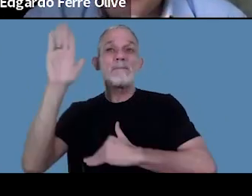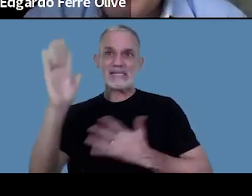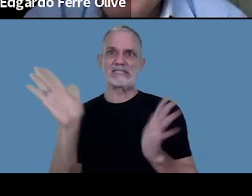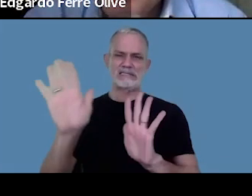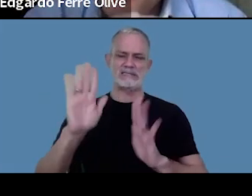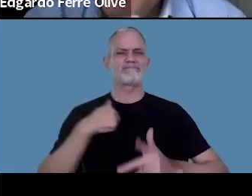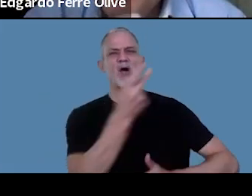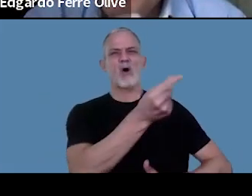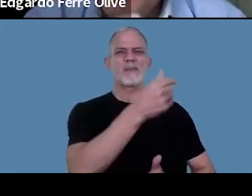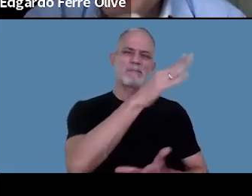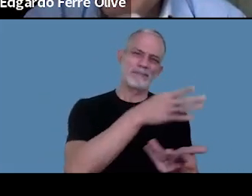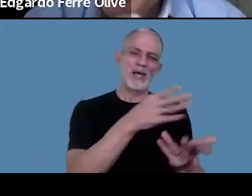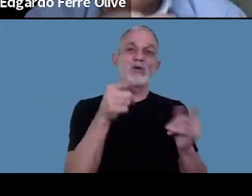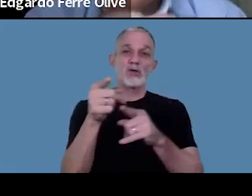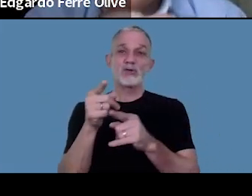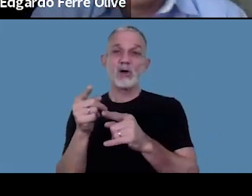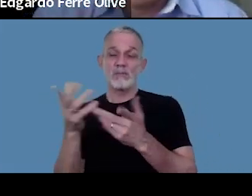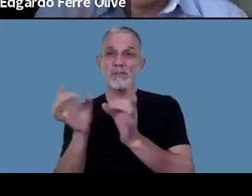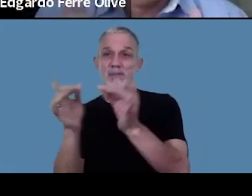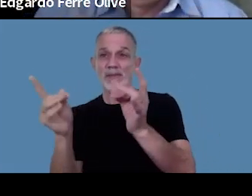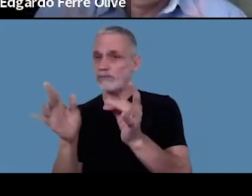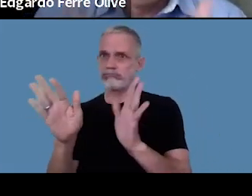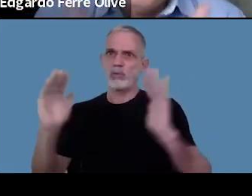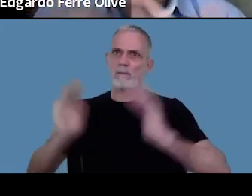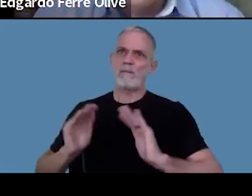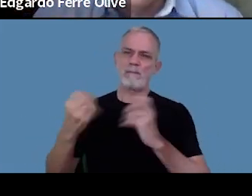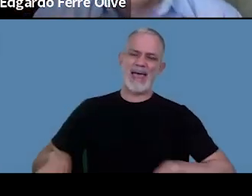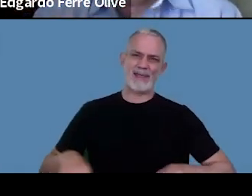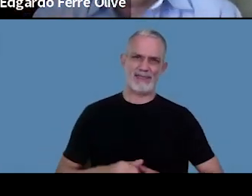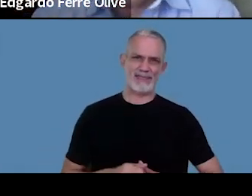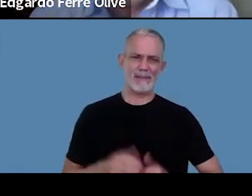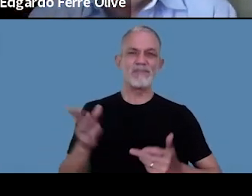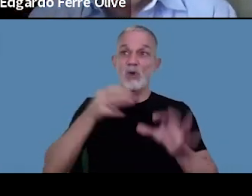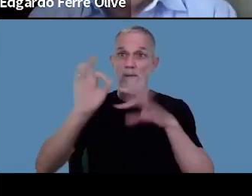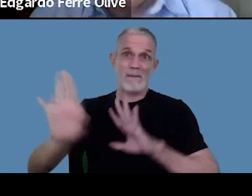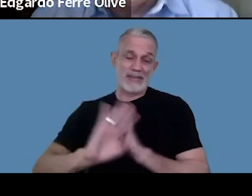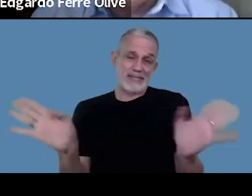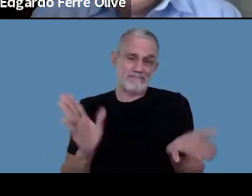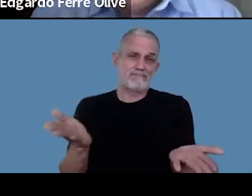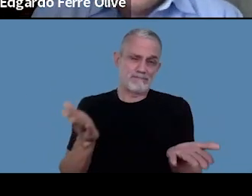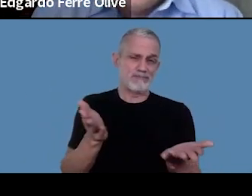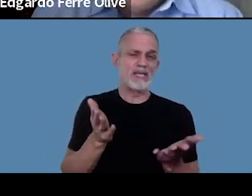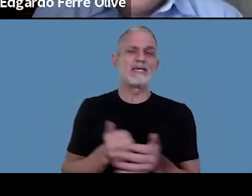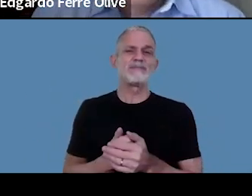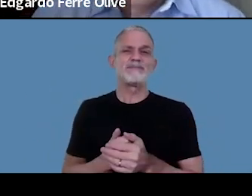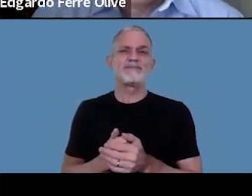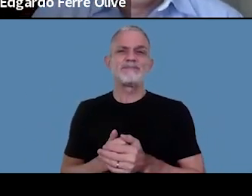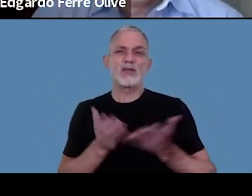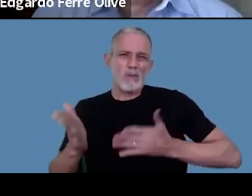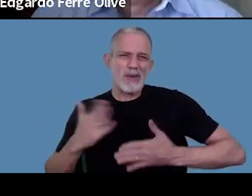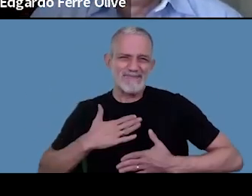Si contaminé menos, voy a tener que vender, me voy a beneficiar. ¿Está bien? Estos